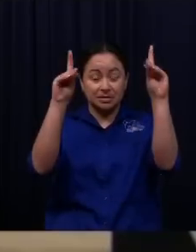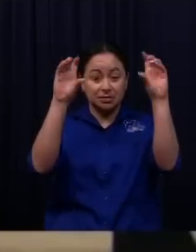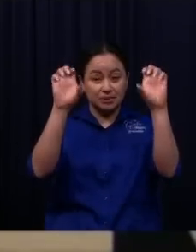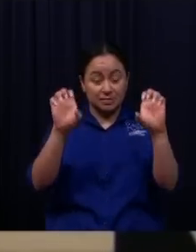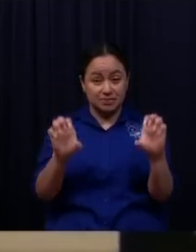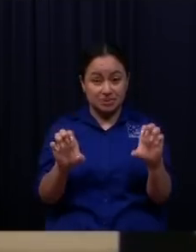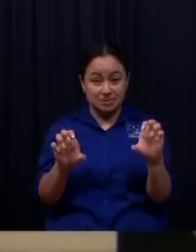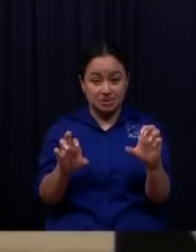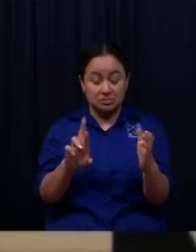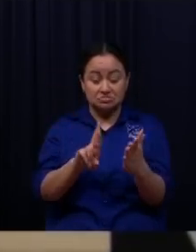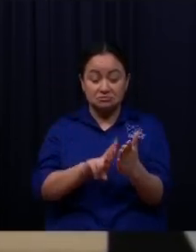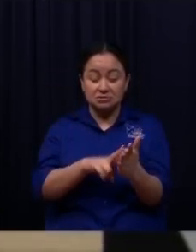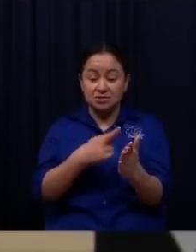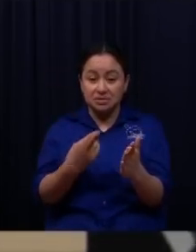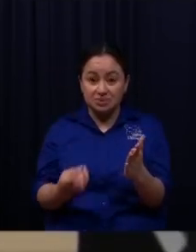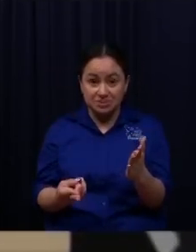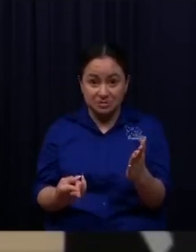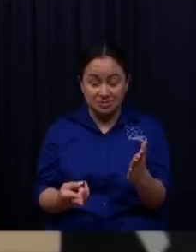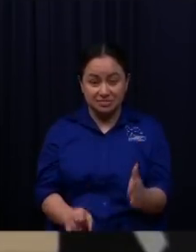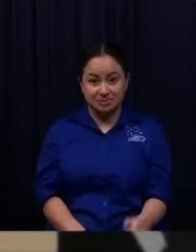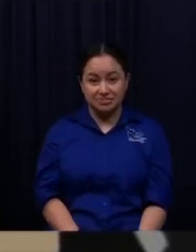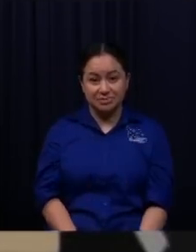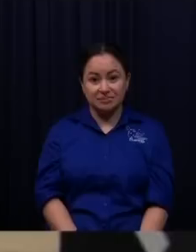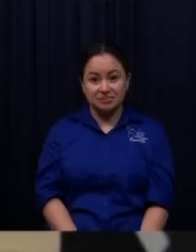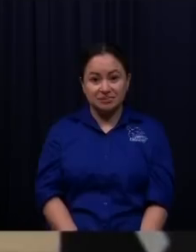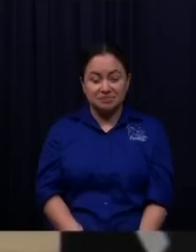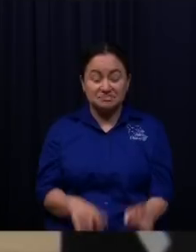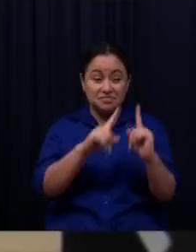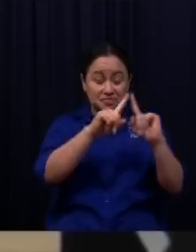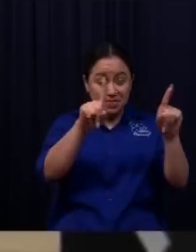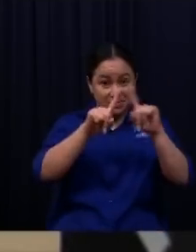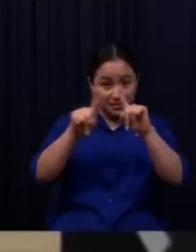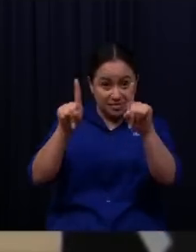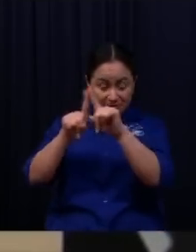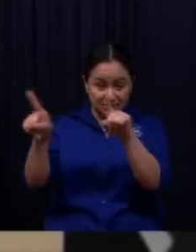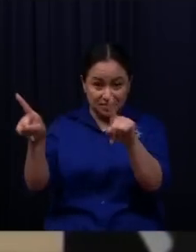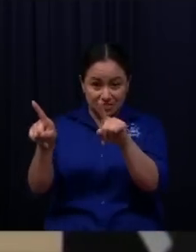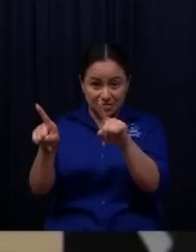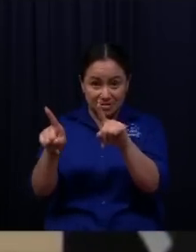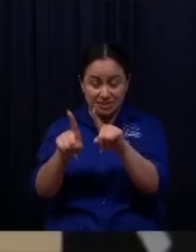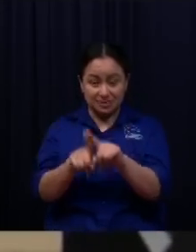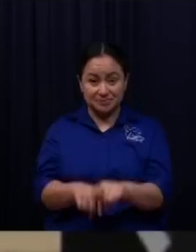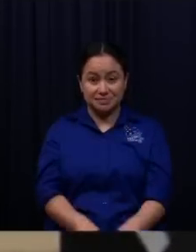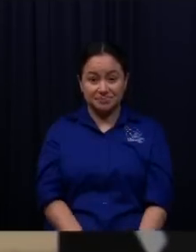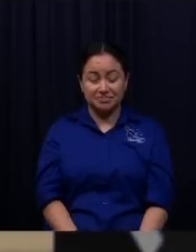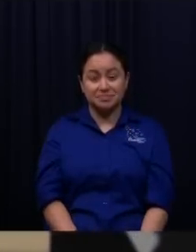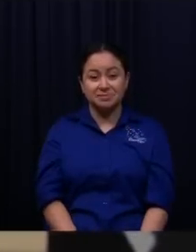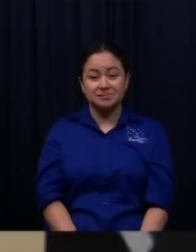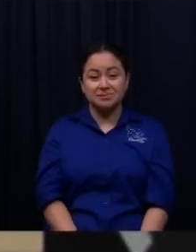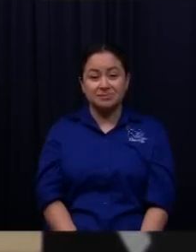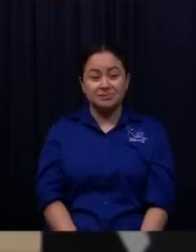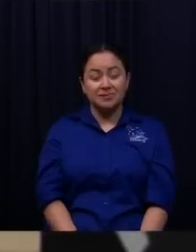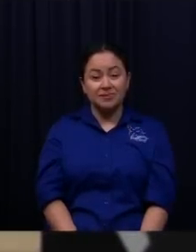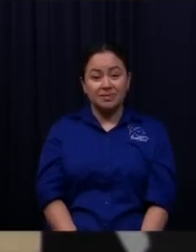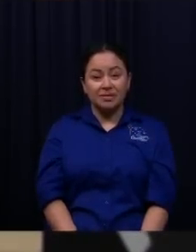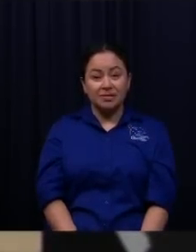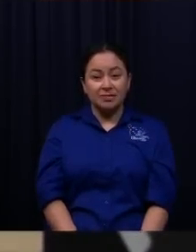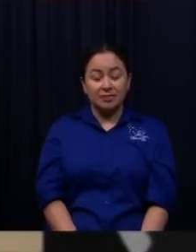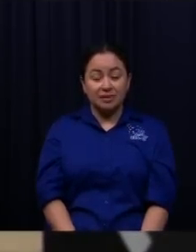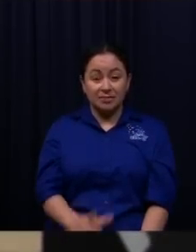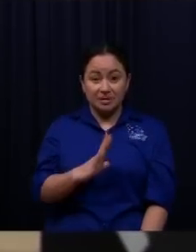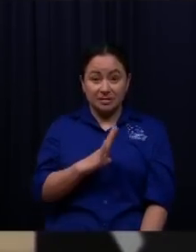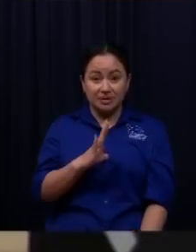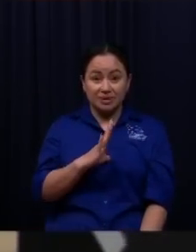permite decirlo de esa forma, totalmente distinta. Los judíos tenían sus ritos y ceremonias que habían